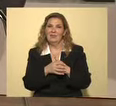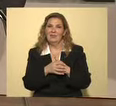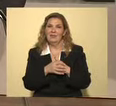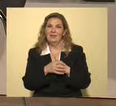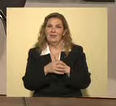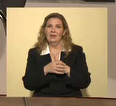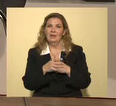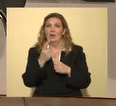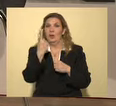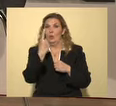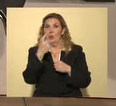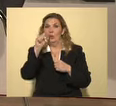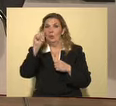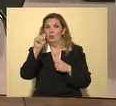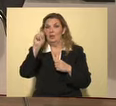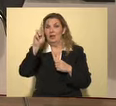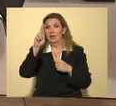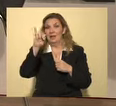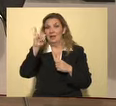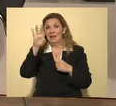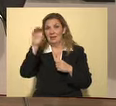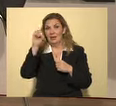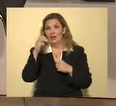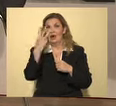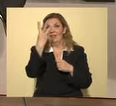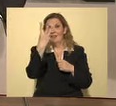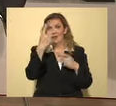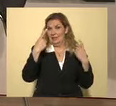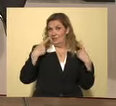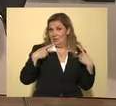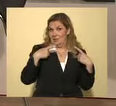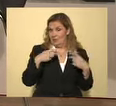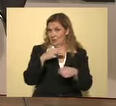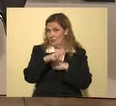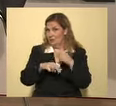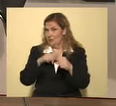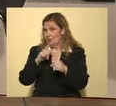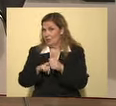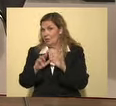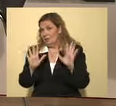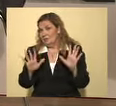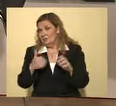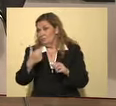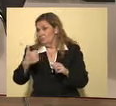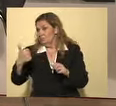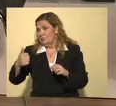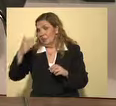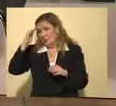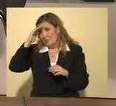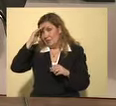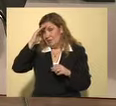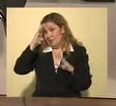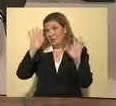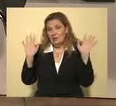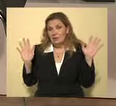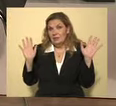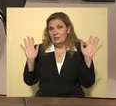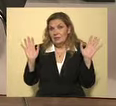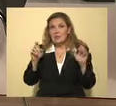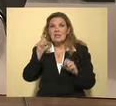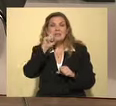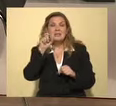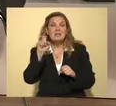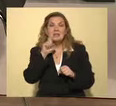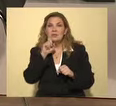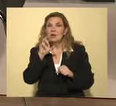es normal, Edelmira? Mira. Yo digo que cada quien muy respetable, pero... Por supuesto. No, en la sexualidad